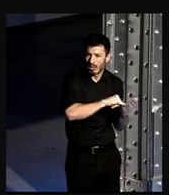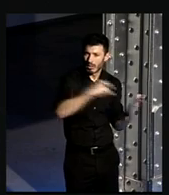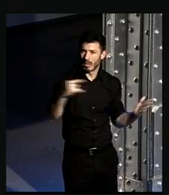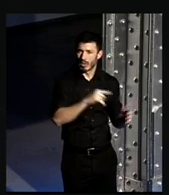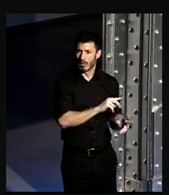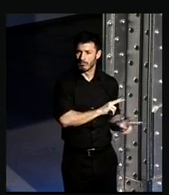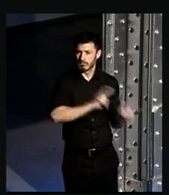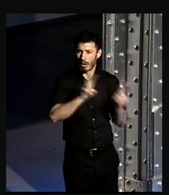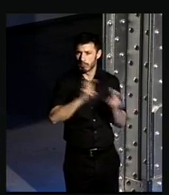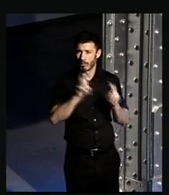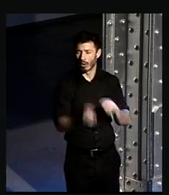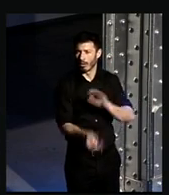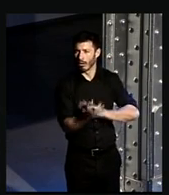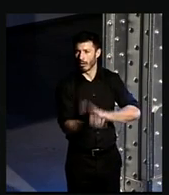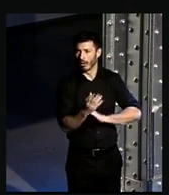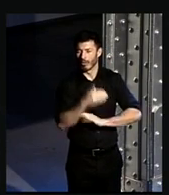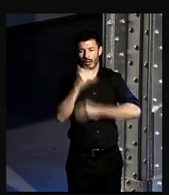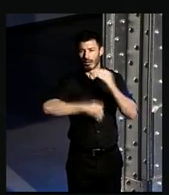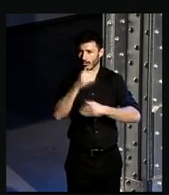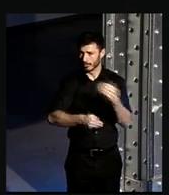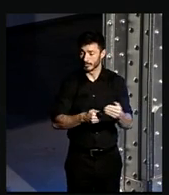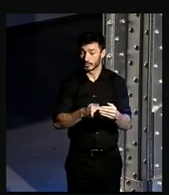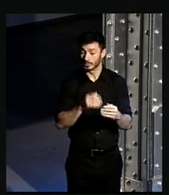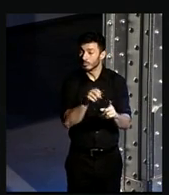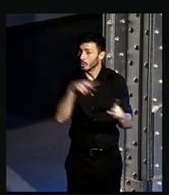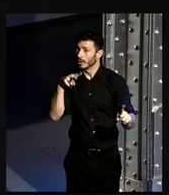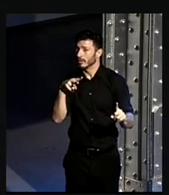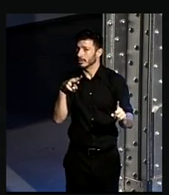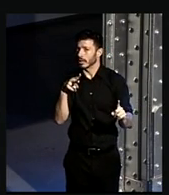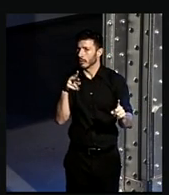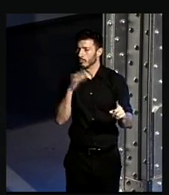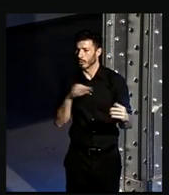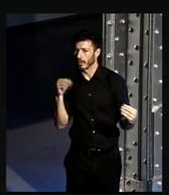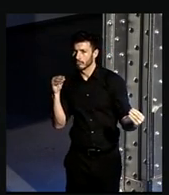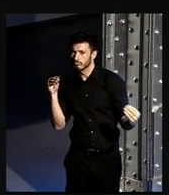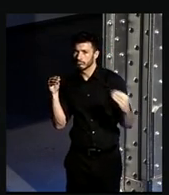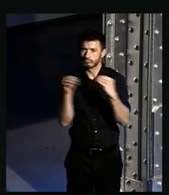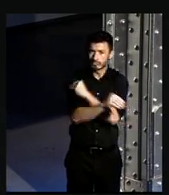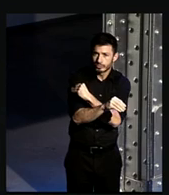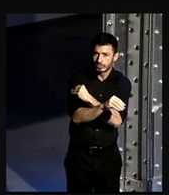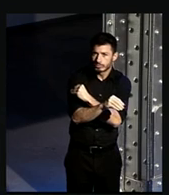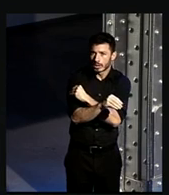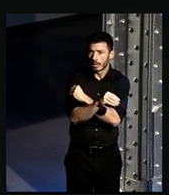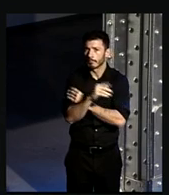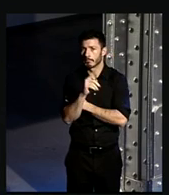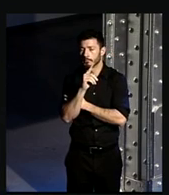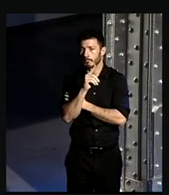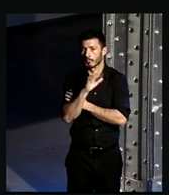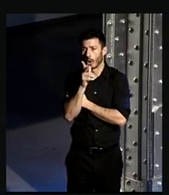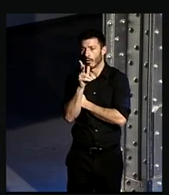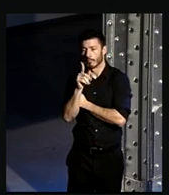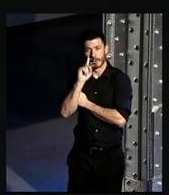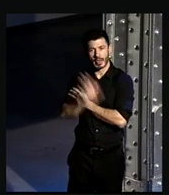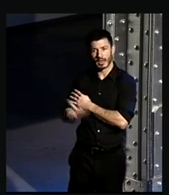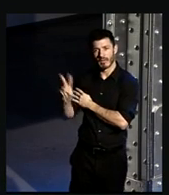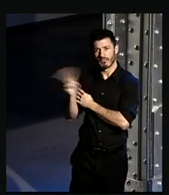por el progreso científico. Una visión que de alguna manera choca con el positivismo al que siempre se asocia Verne